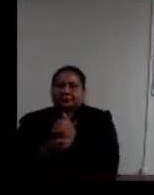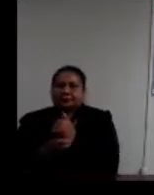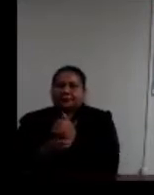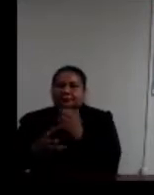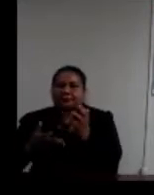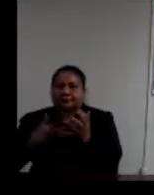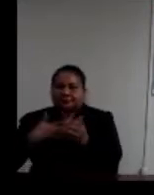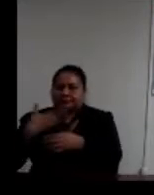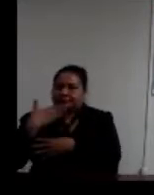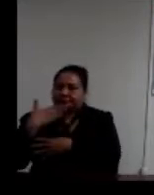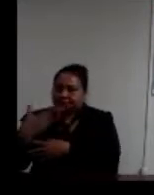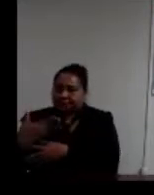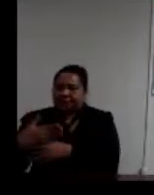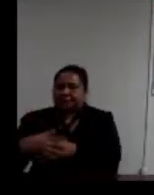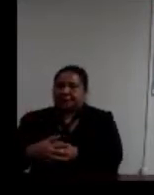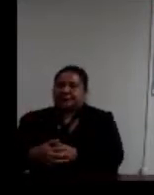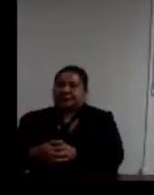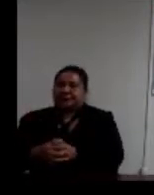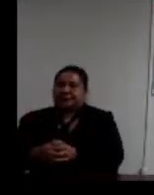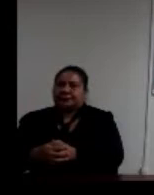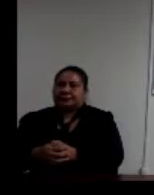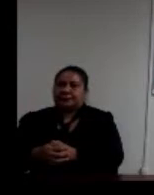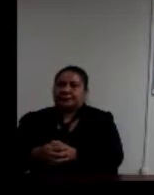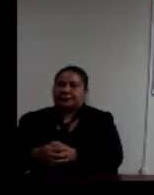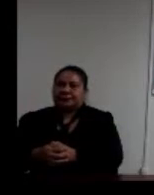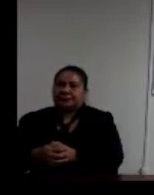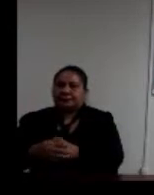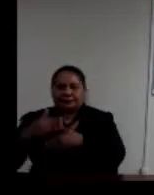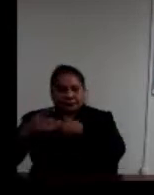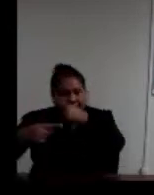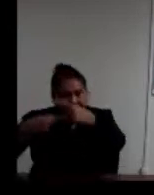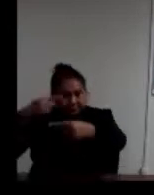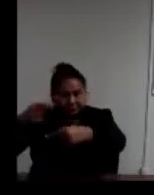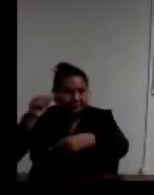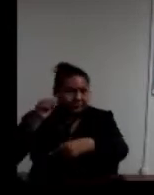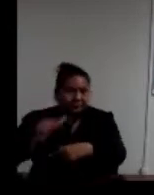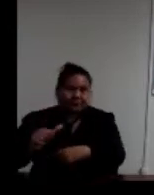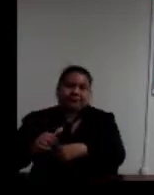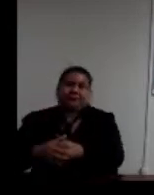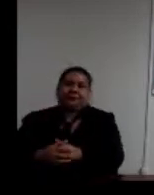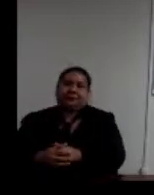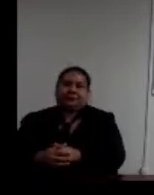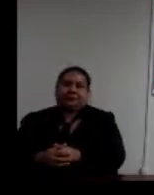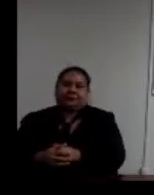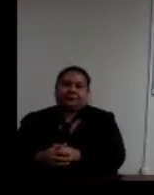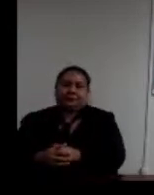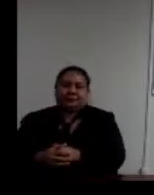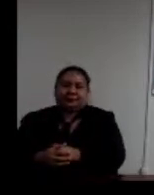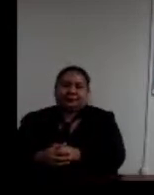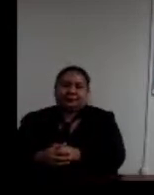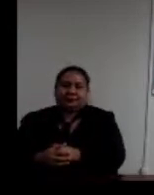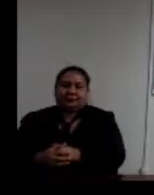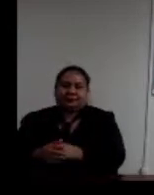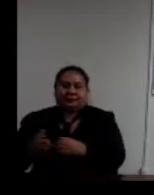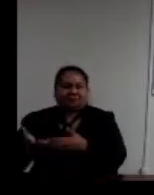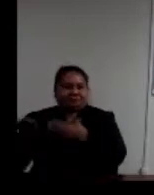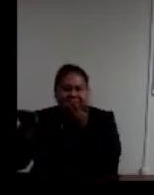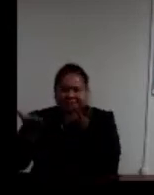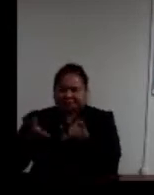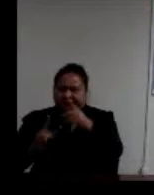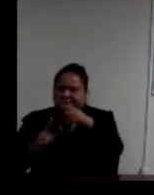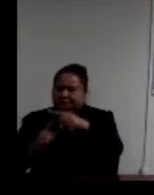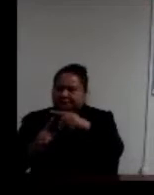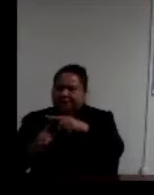beneficio. Siempre van adelante los demás. Entonces, o para no entregar tareas, o para saltarse